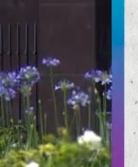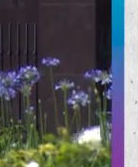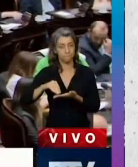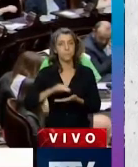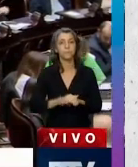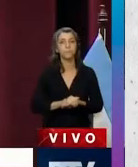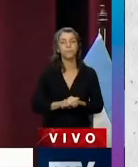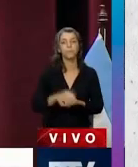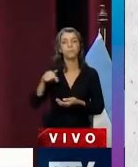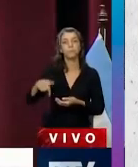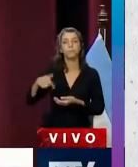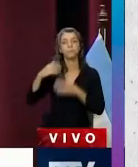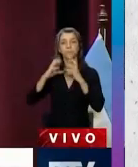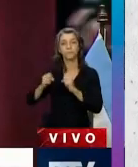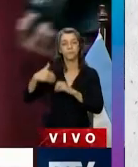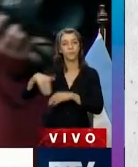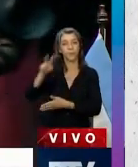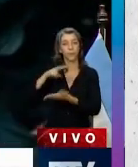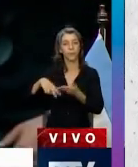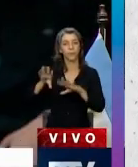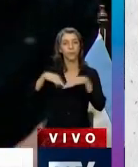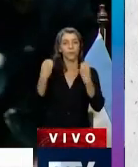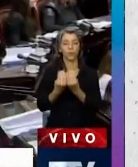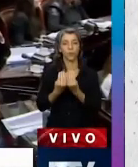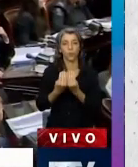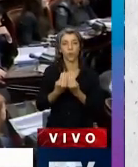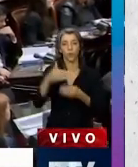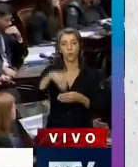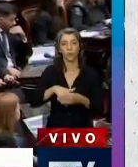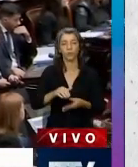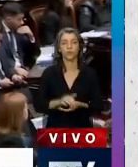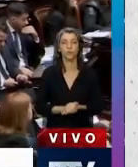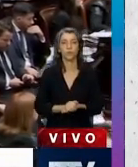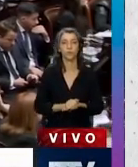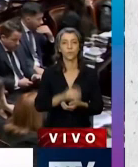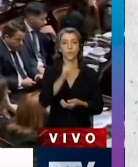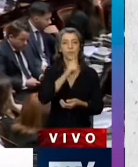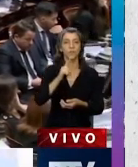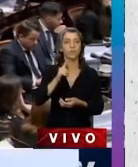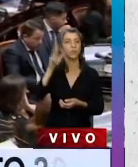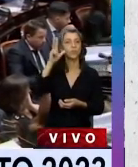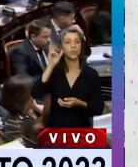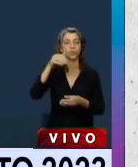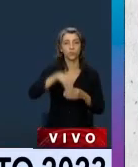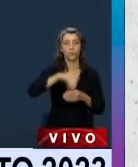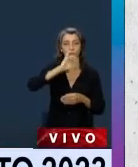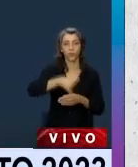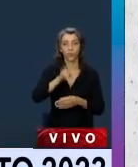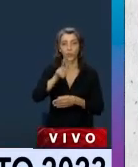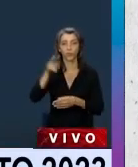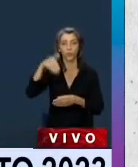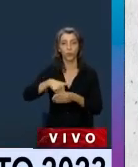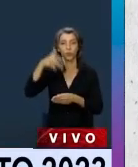que el trabajo no debería pagar ganancias, pero si diferenciamos los ingresos de unos sectores